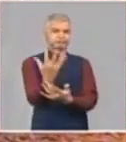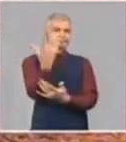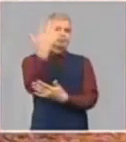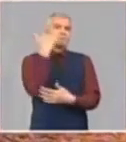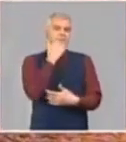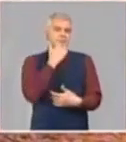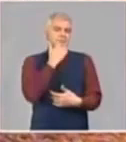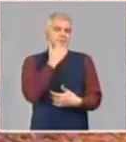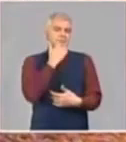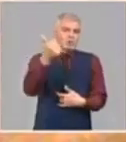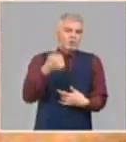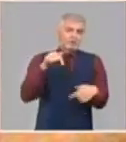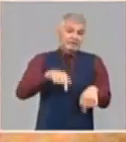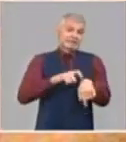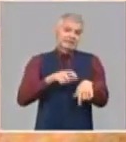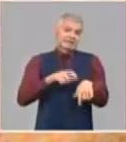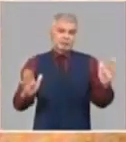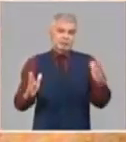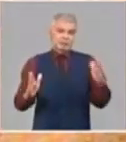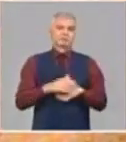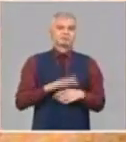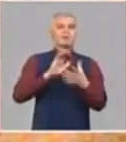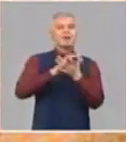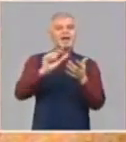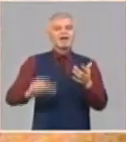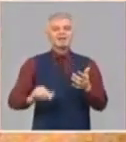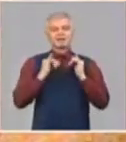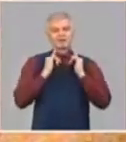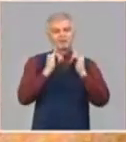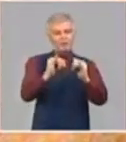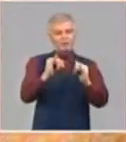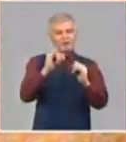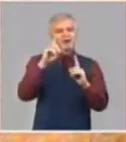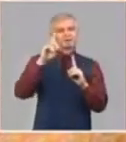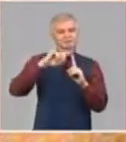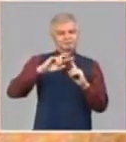tiempos. En Mayabeque, Lianne Soto, especial para La Mesa Redonda.